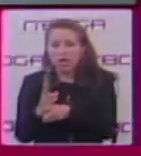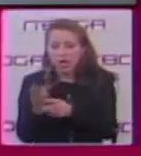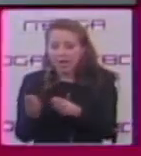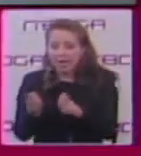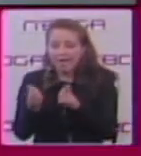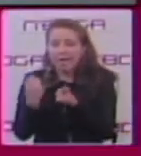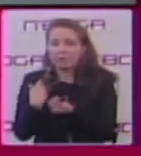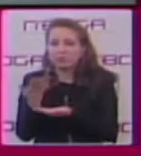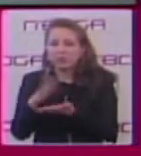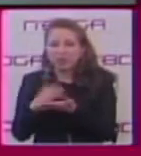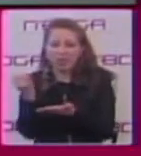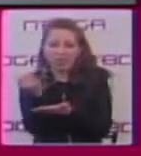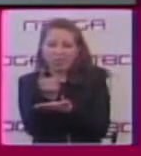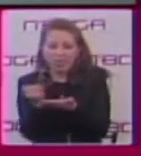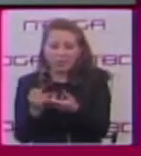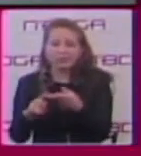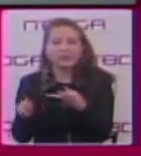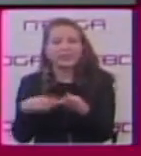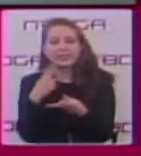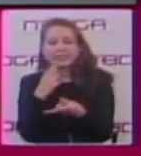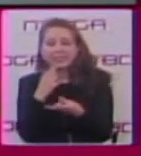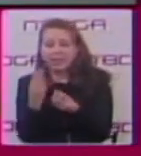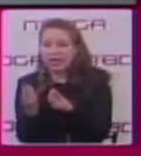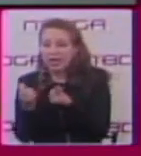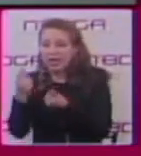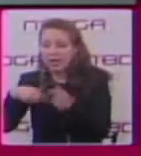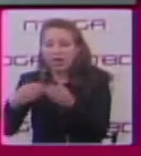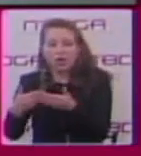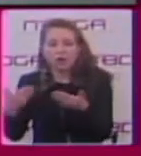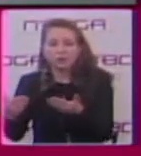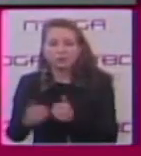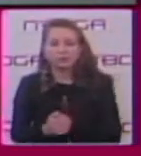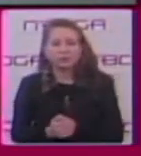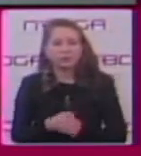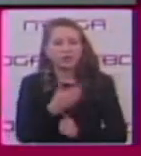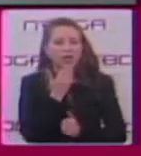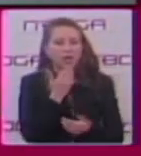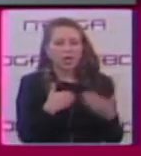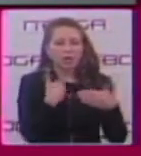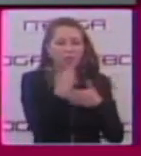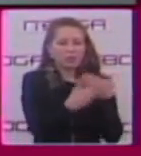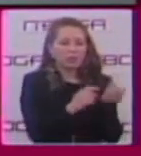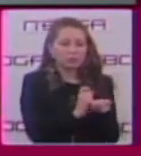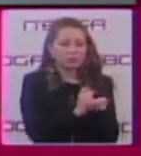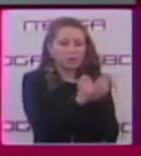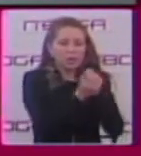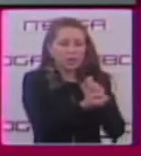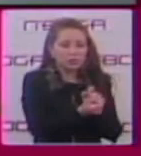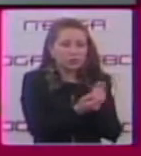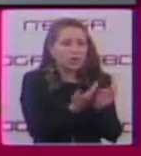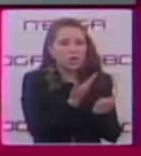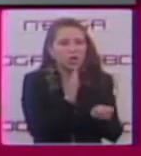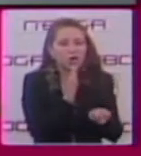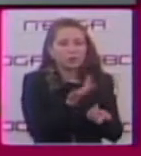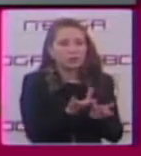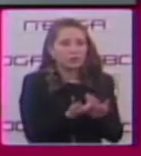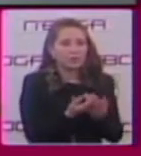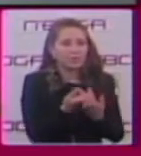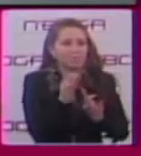calidad en la imagen, el sabor y la calidad de los productos. Entiendo. ¿Cómo fue este proceso de convertir esta marca en una franquicia?